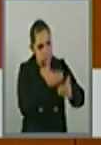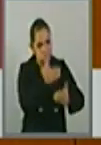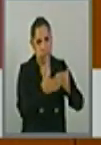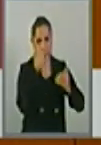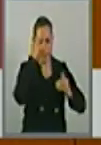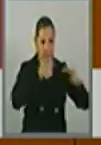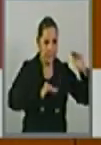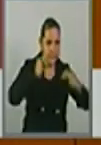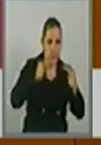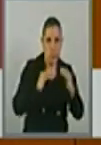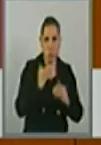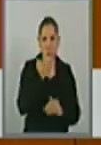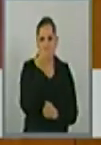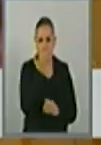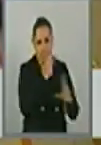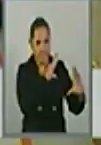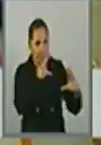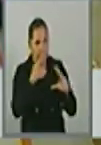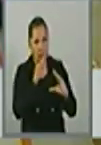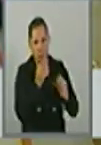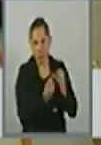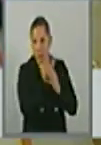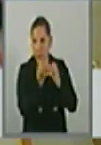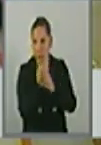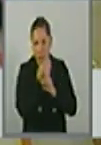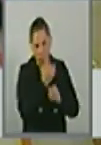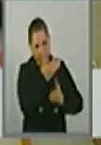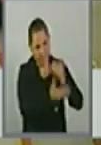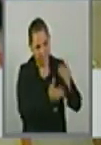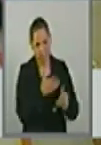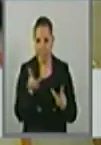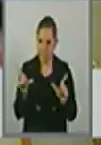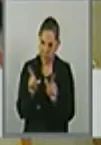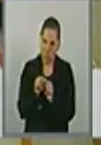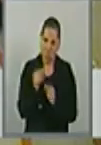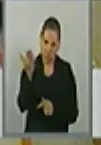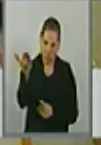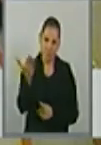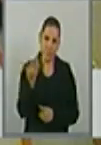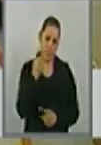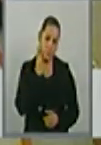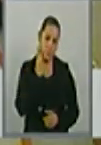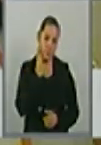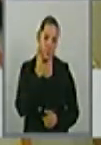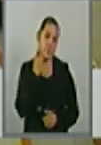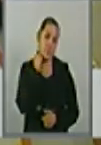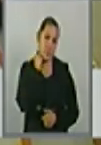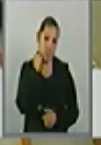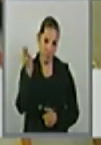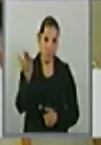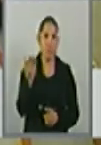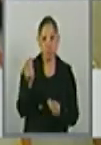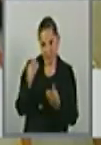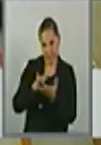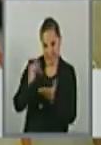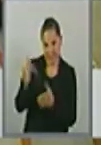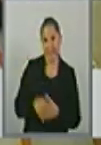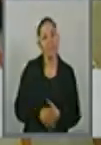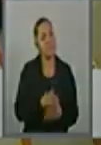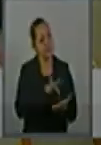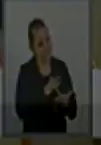competitividad es cuanto diputado presidente muchas gracias gracias diputada